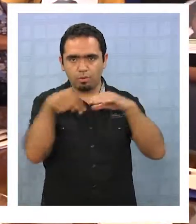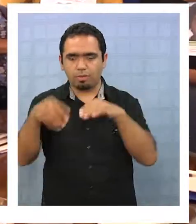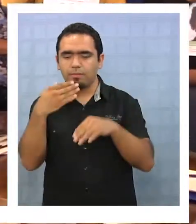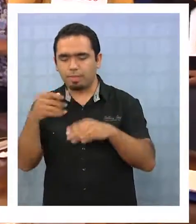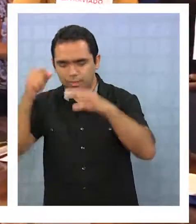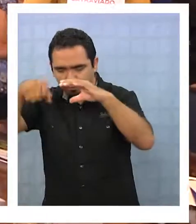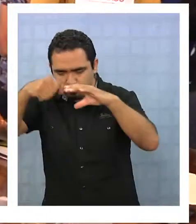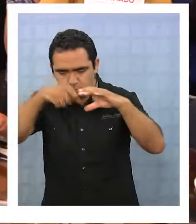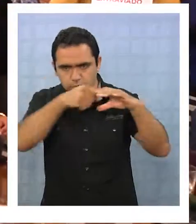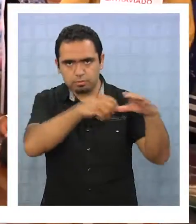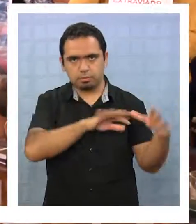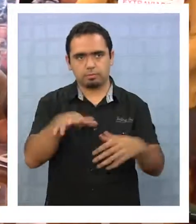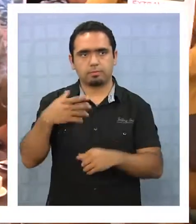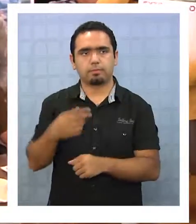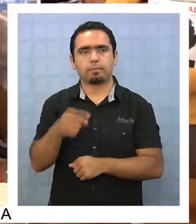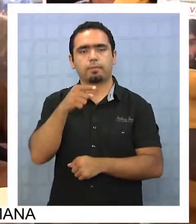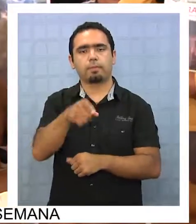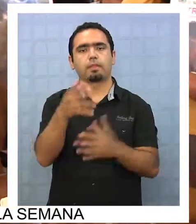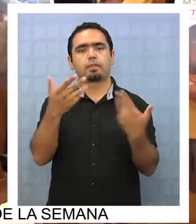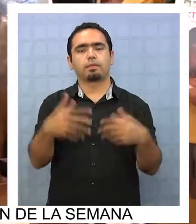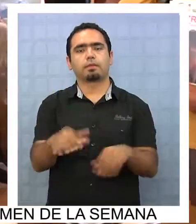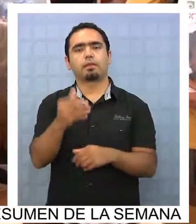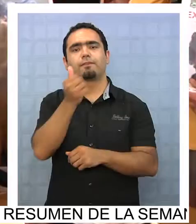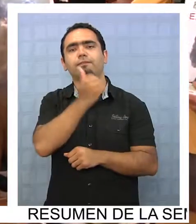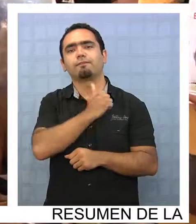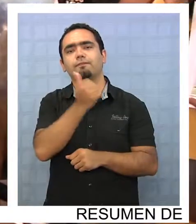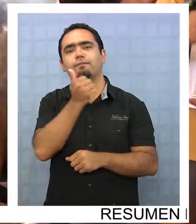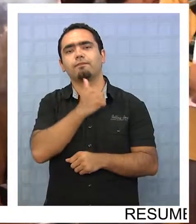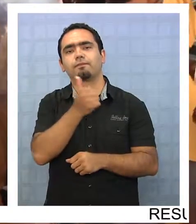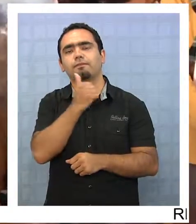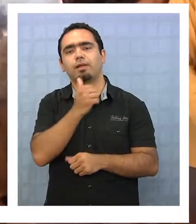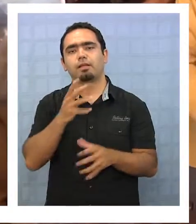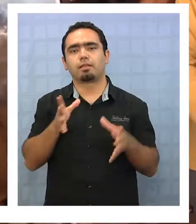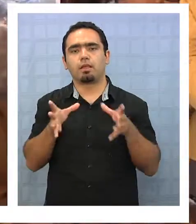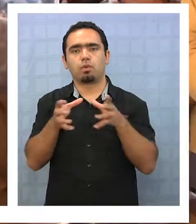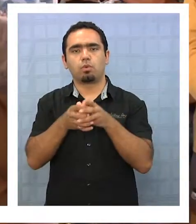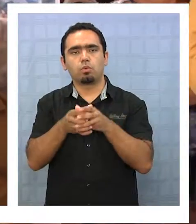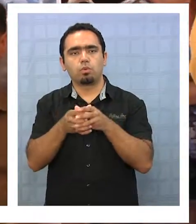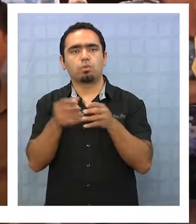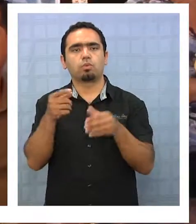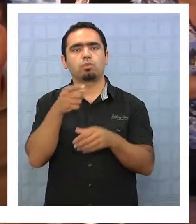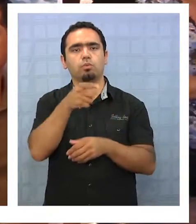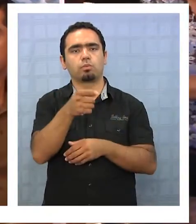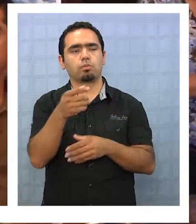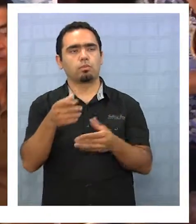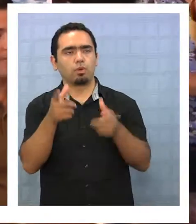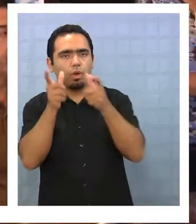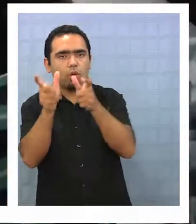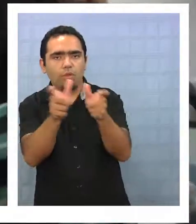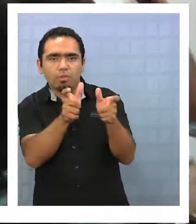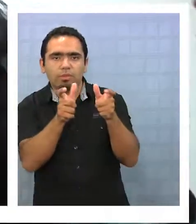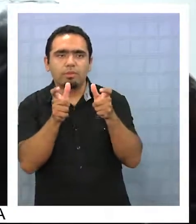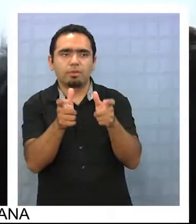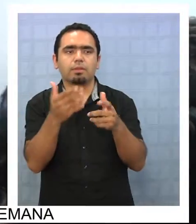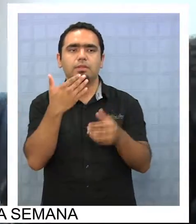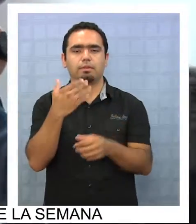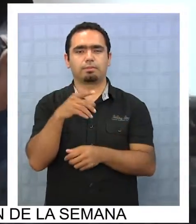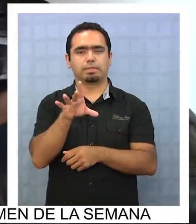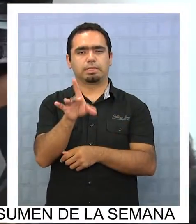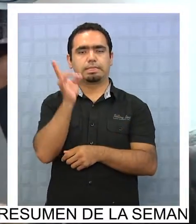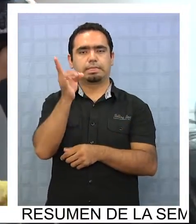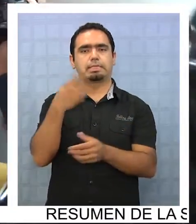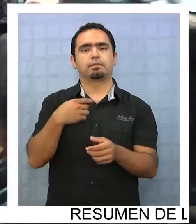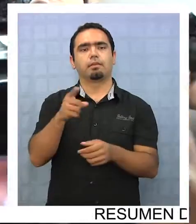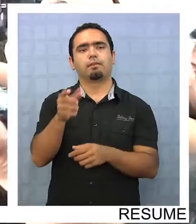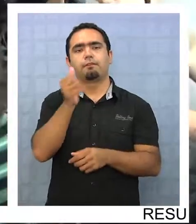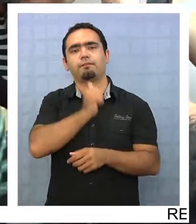de la familia Vergara a la Intendencia dejó en claro la falta de un buen equipo asesor negociador en casos como este y dio cuenta del manejo de la autoridad